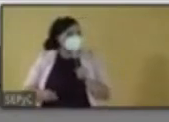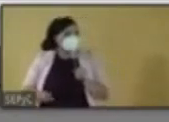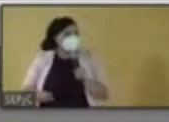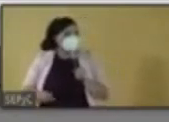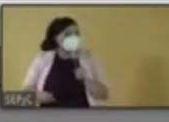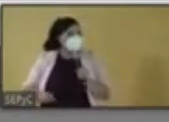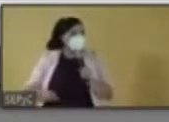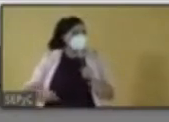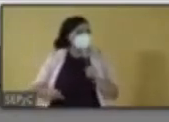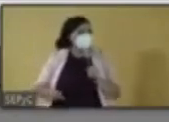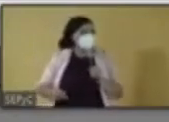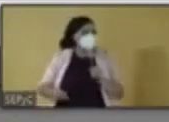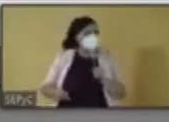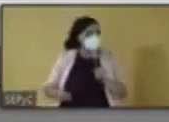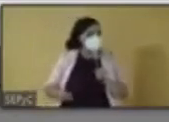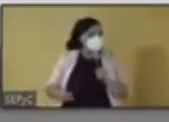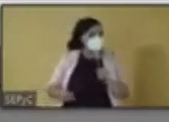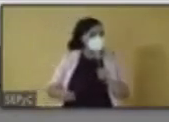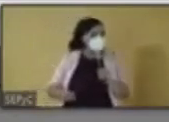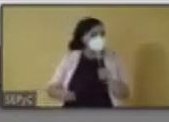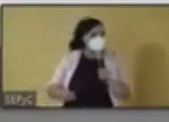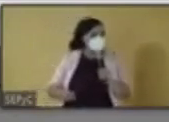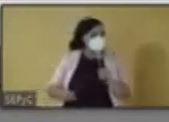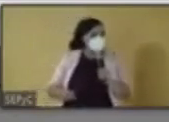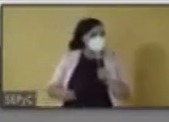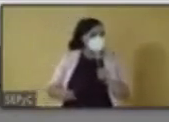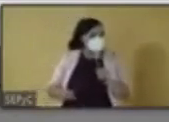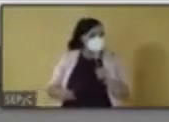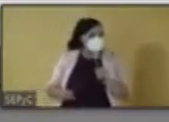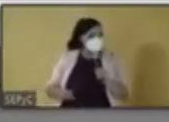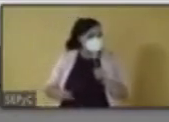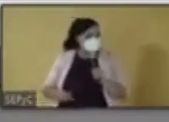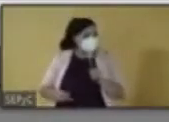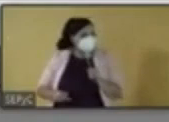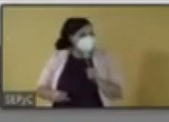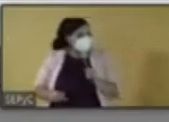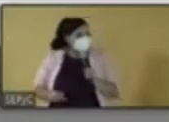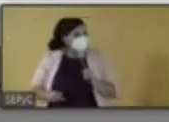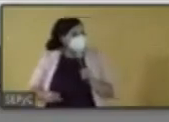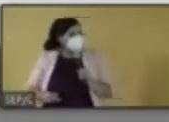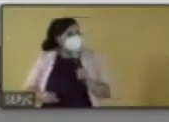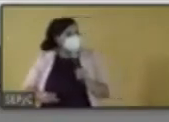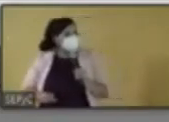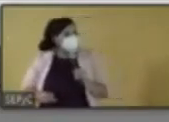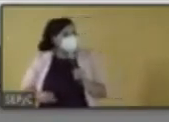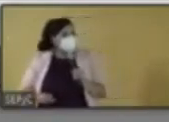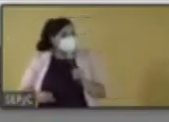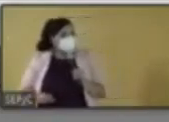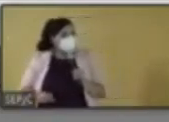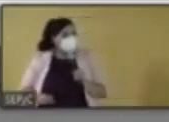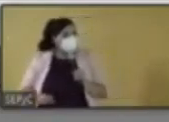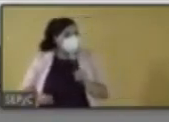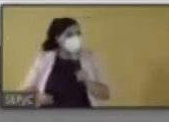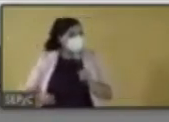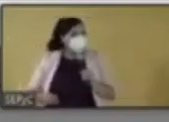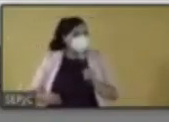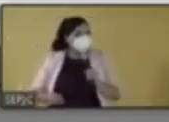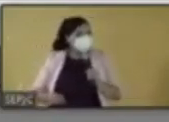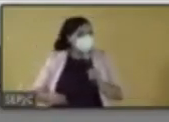que aquí se nos solicitan son los mismos que se nos solicitaron en el datos del empleo. empleo, cargo, comisión que prestaba en